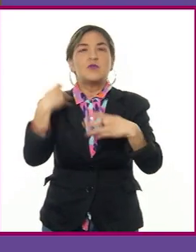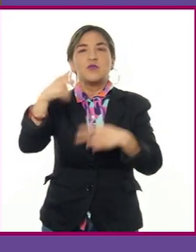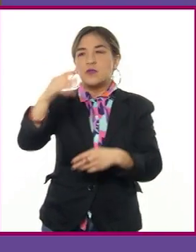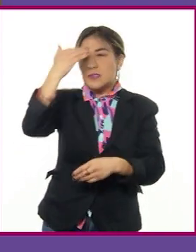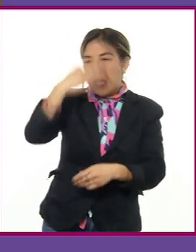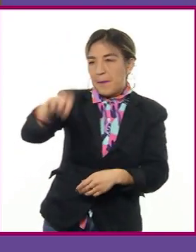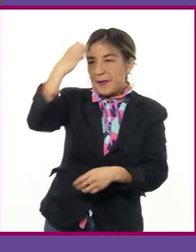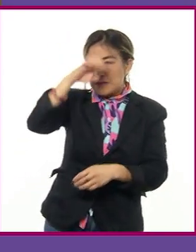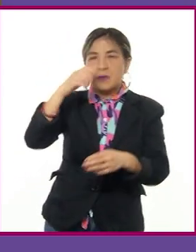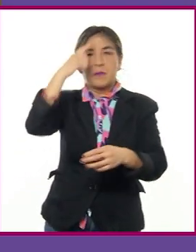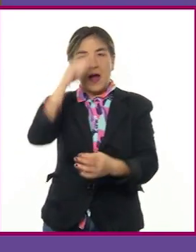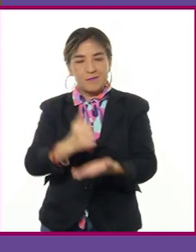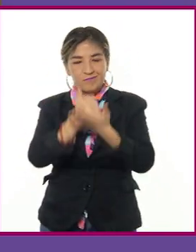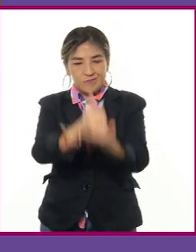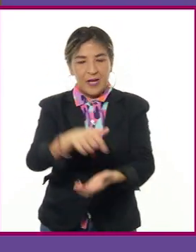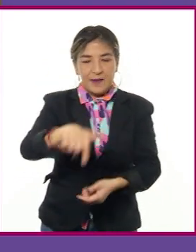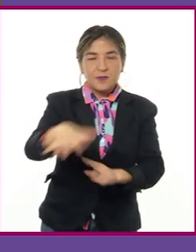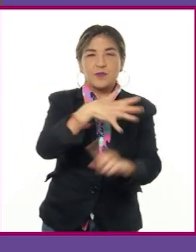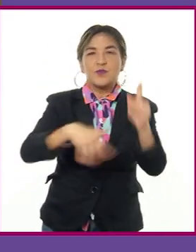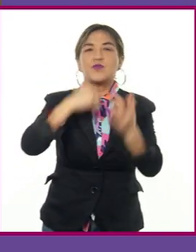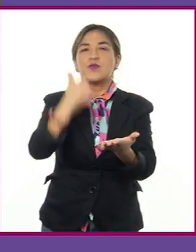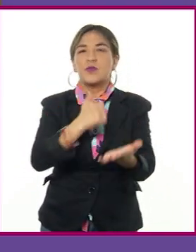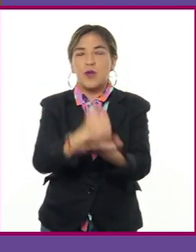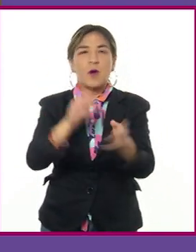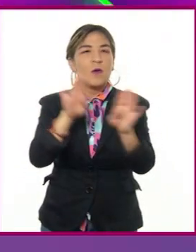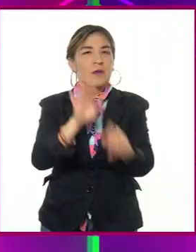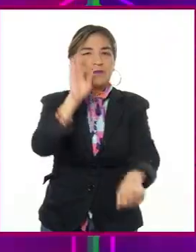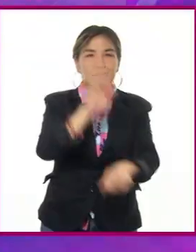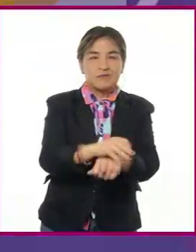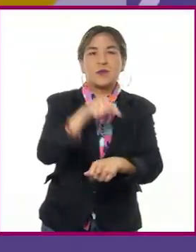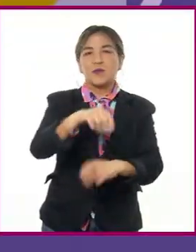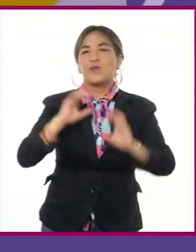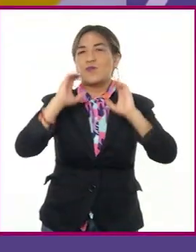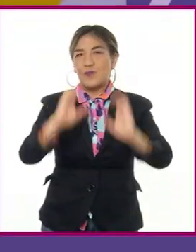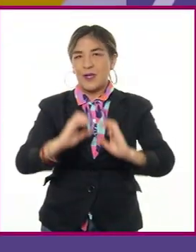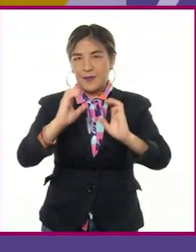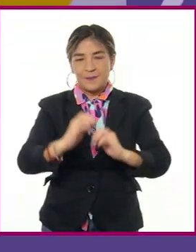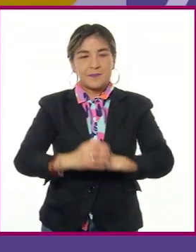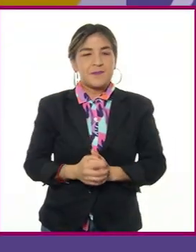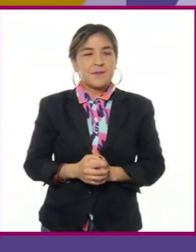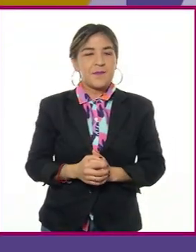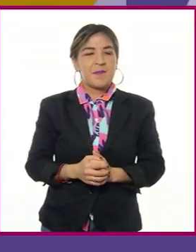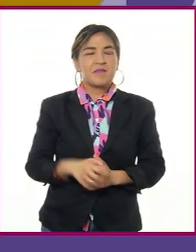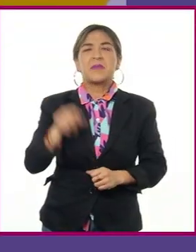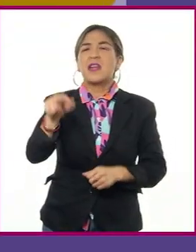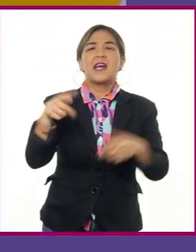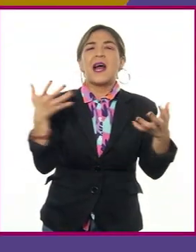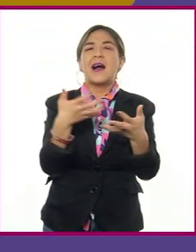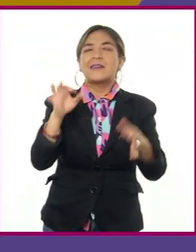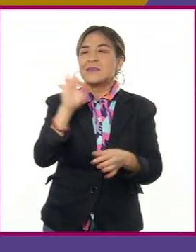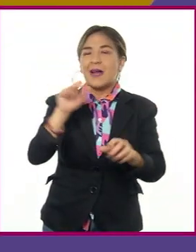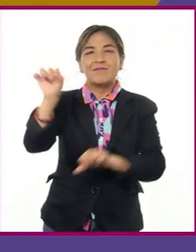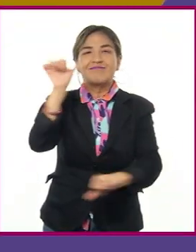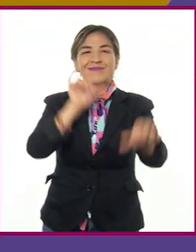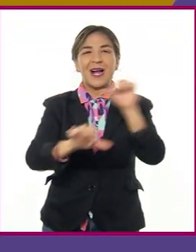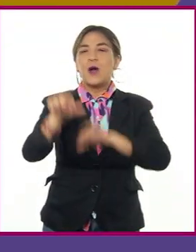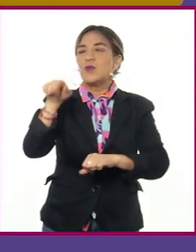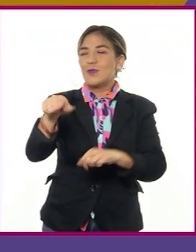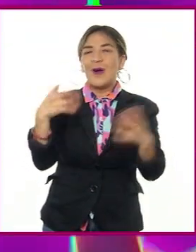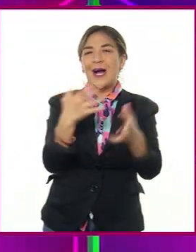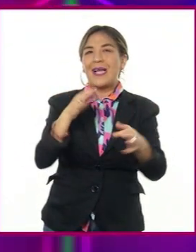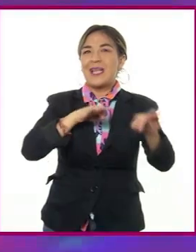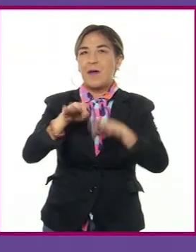conocimiento a la ciudadanía, nos protegen y cuidan de cualquier situación. ¿Qué harían si fueran servidora o servidor